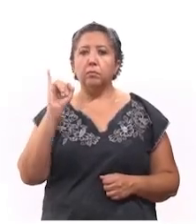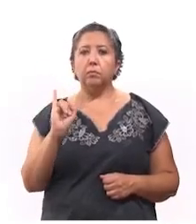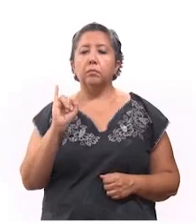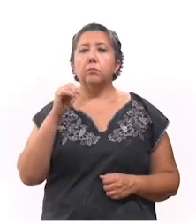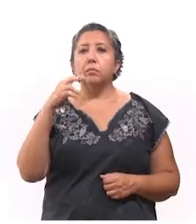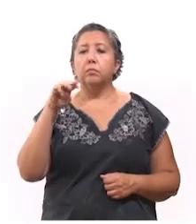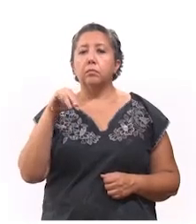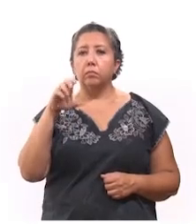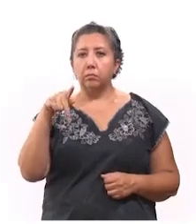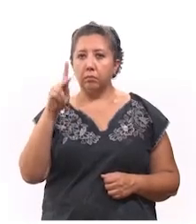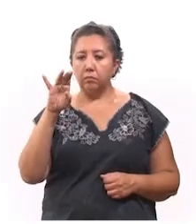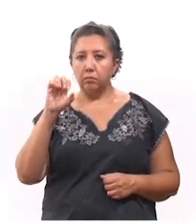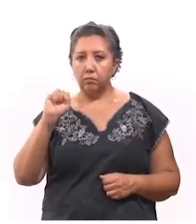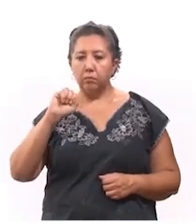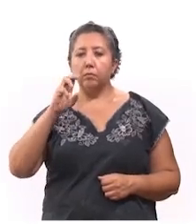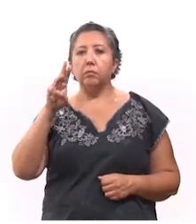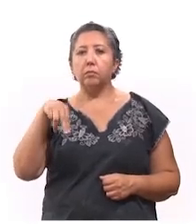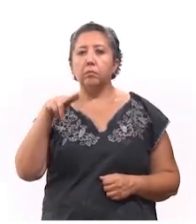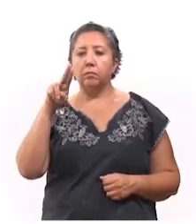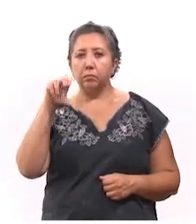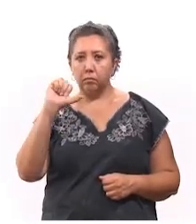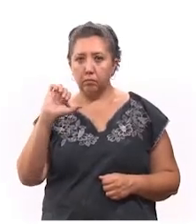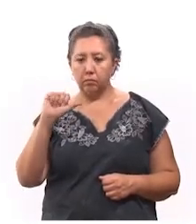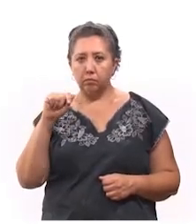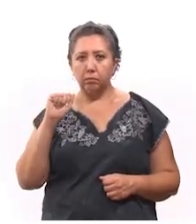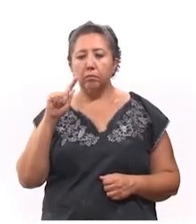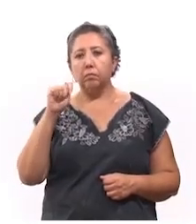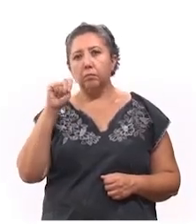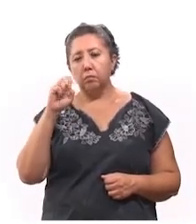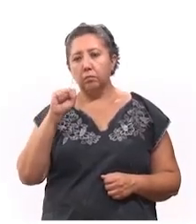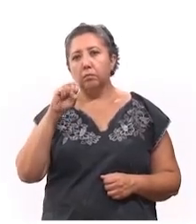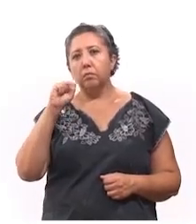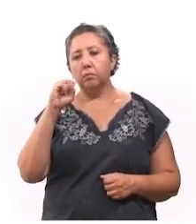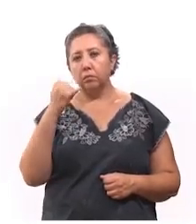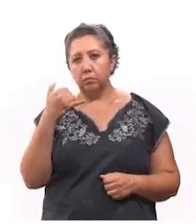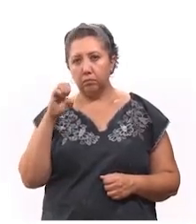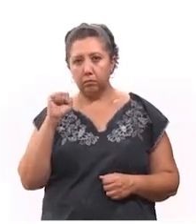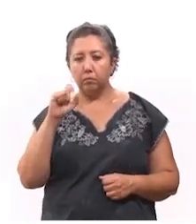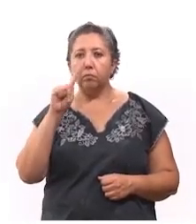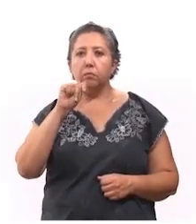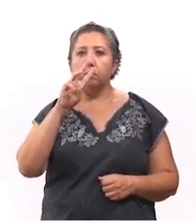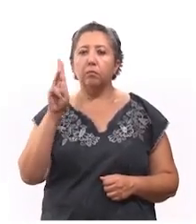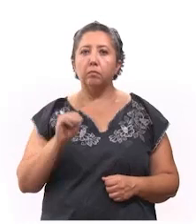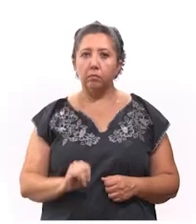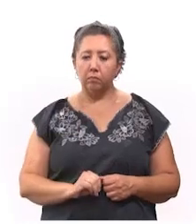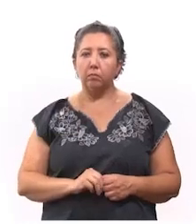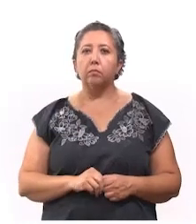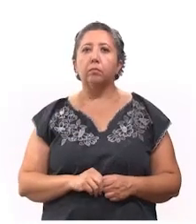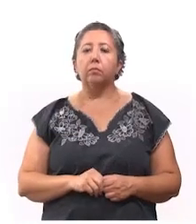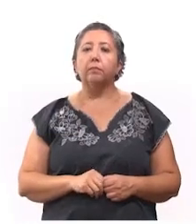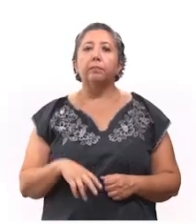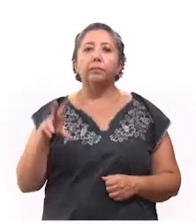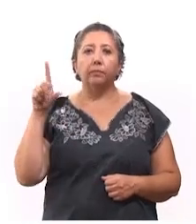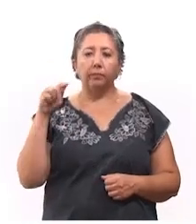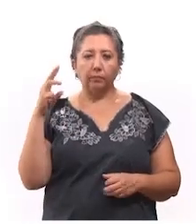Mocochá, Motul, Muna, Opichén, Peto, Sellé, Tecom y Temozón. De